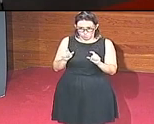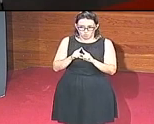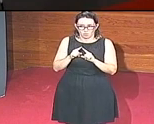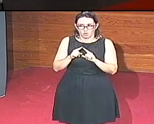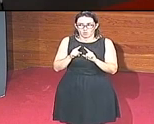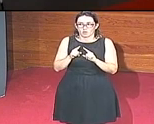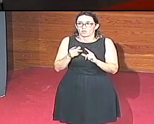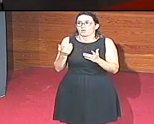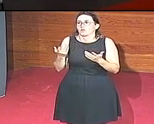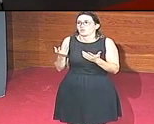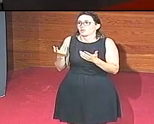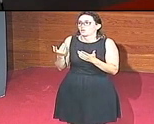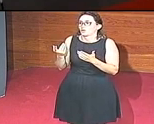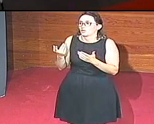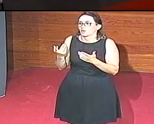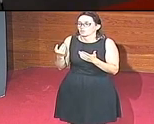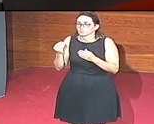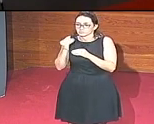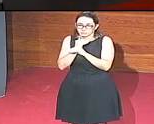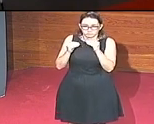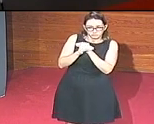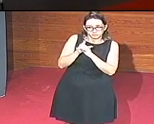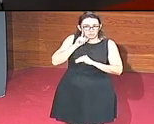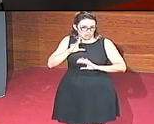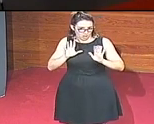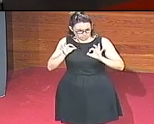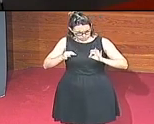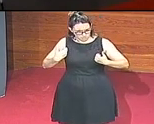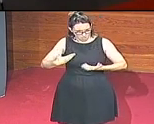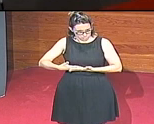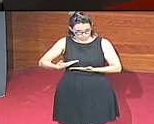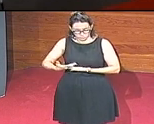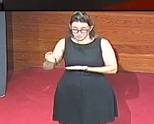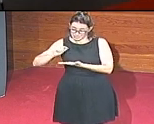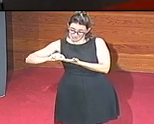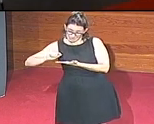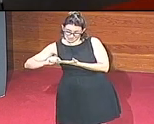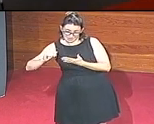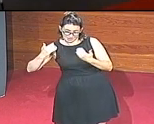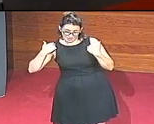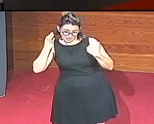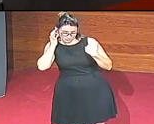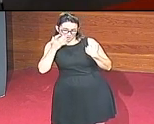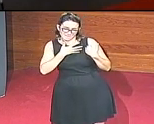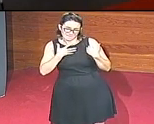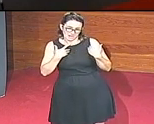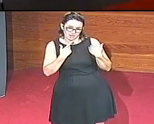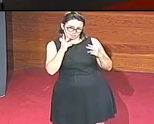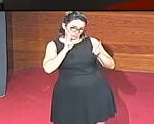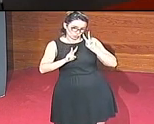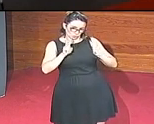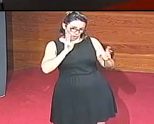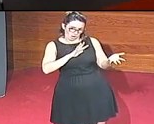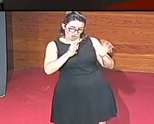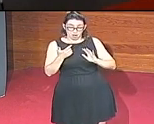salga muy bien bien estás nada porque está demostrado que ha sido así entonces la redactora quiere contarlo de manera visual y le planteó hacer un pequeño